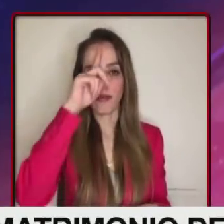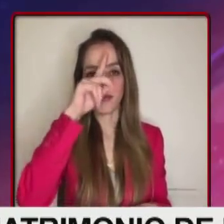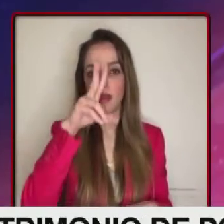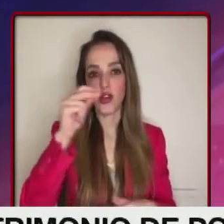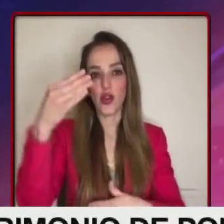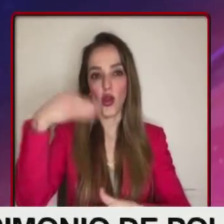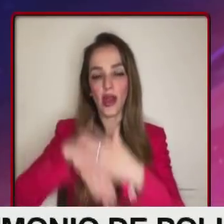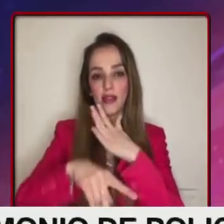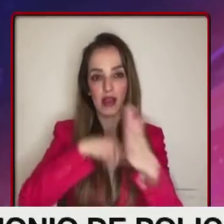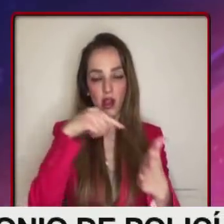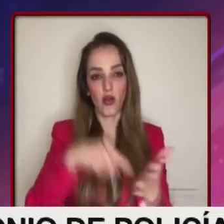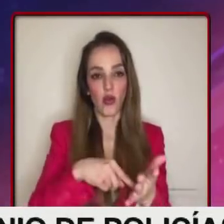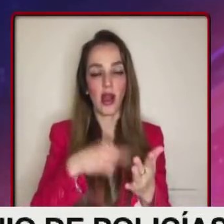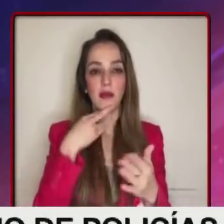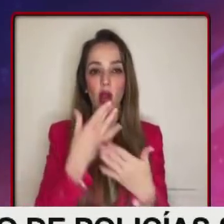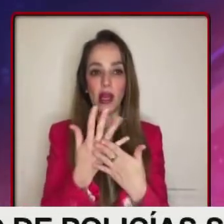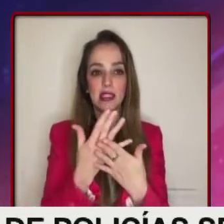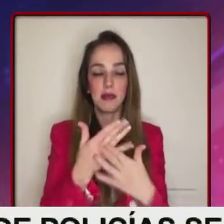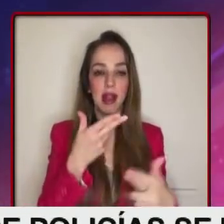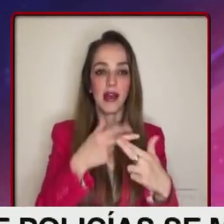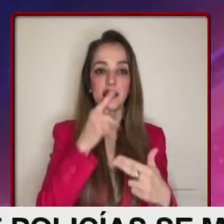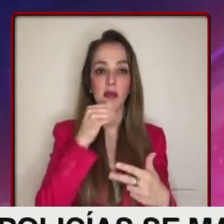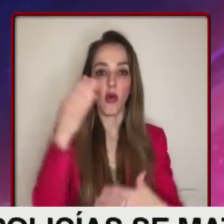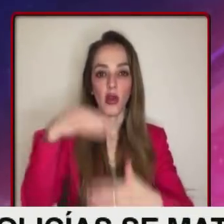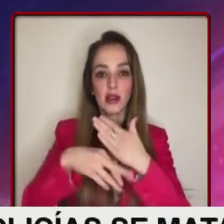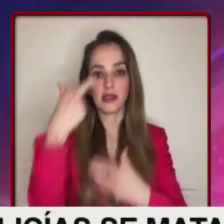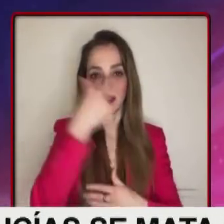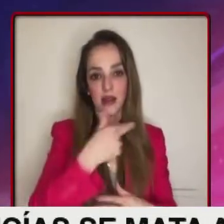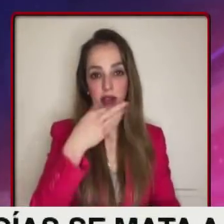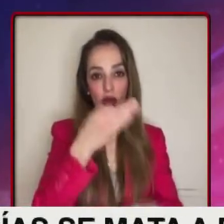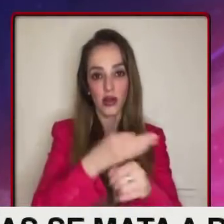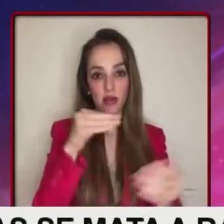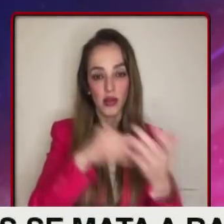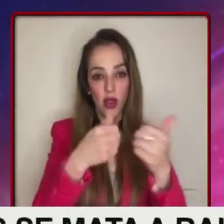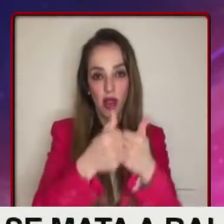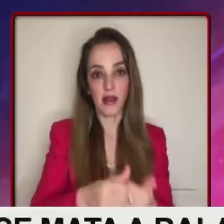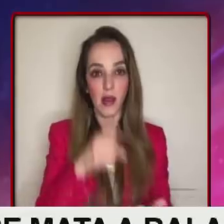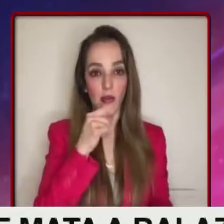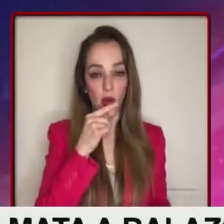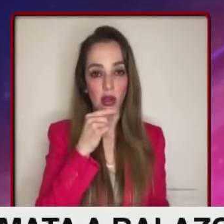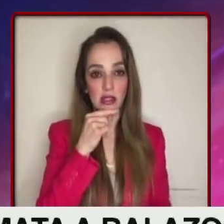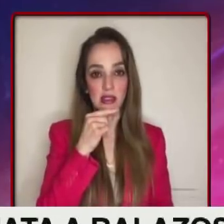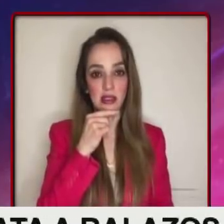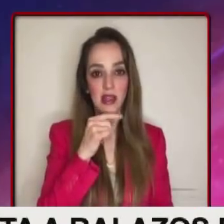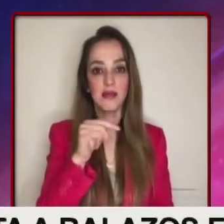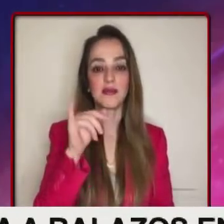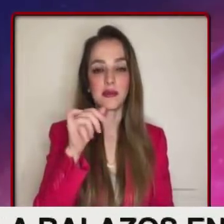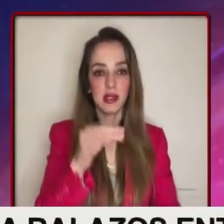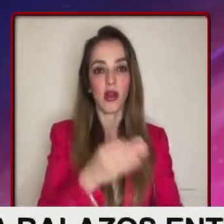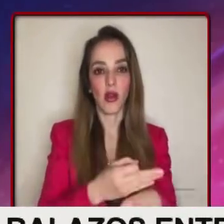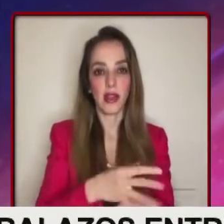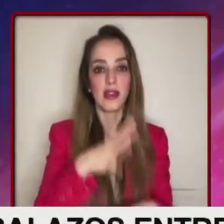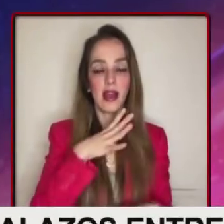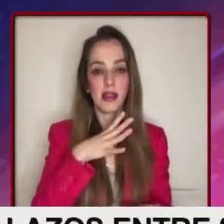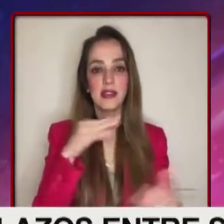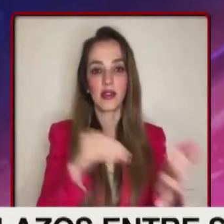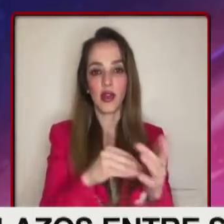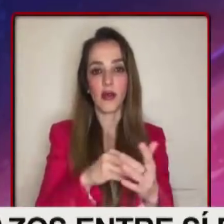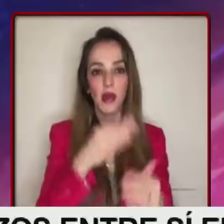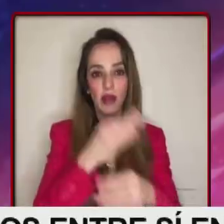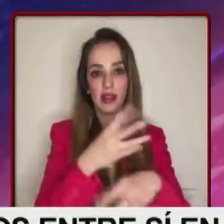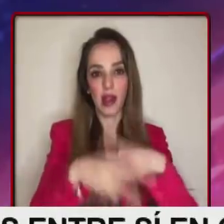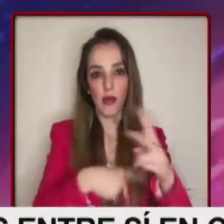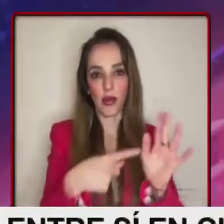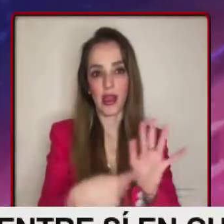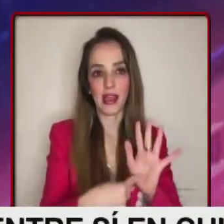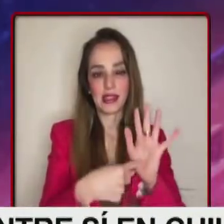sigue todavía la unidad de la fiscalía. Así es, vamos a pasar a mostrar, está sí, por favor,